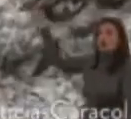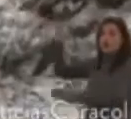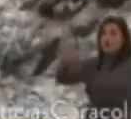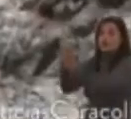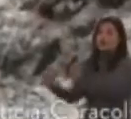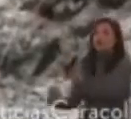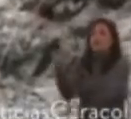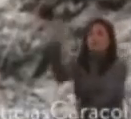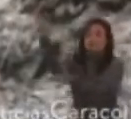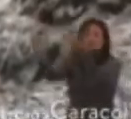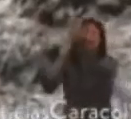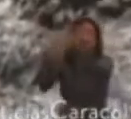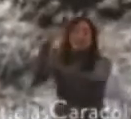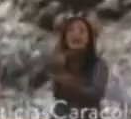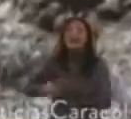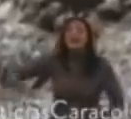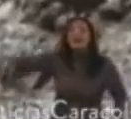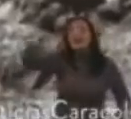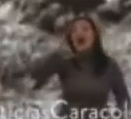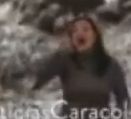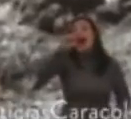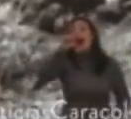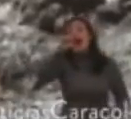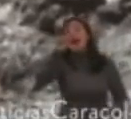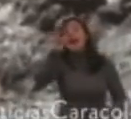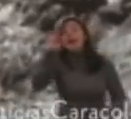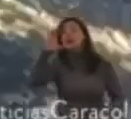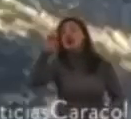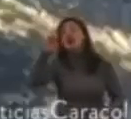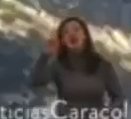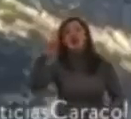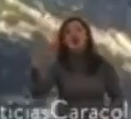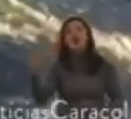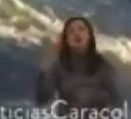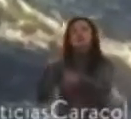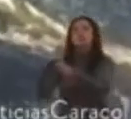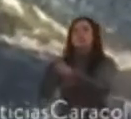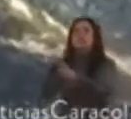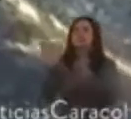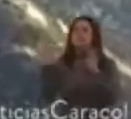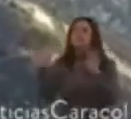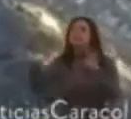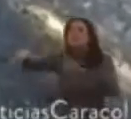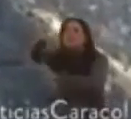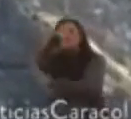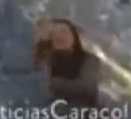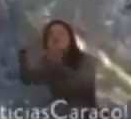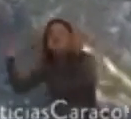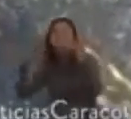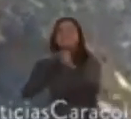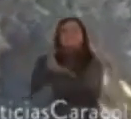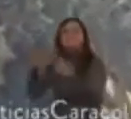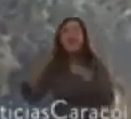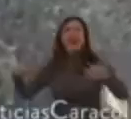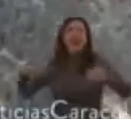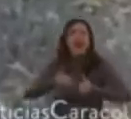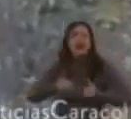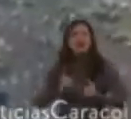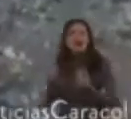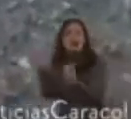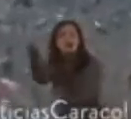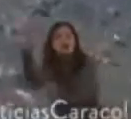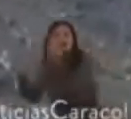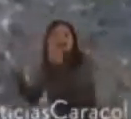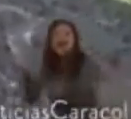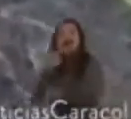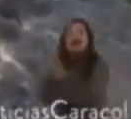que ocurrió en el municipio de Aratoca fue una tragedia ambiental. Perdimos muchas hectáreas de flora, fauna. Según el reporte